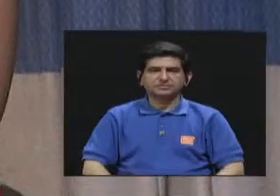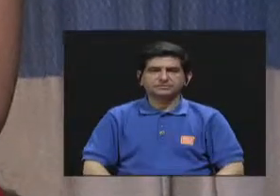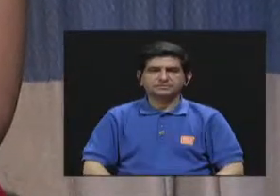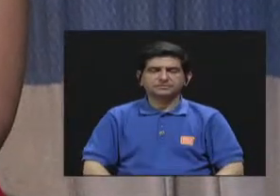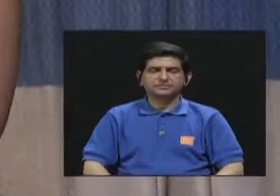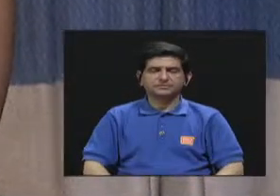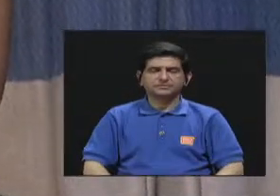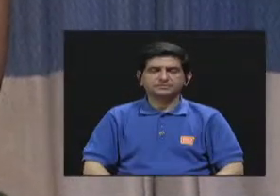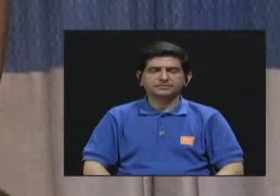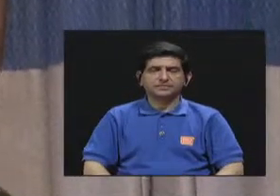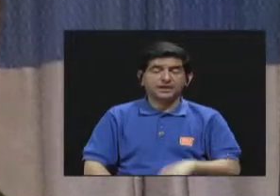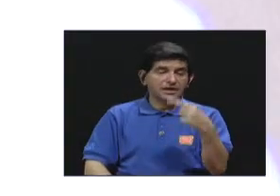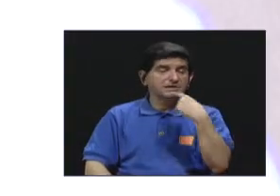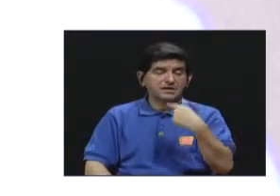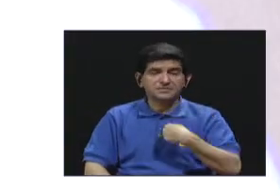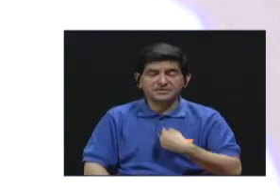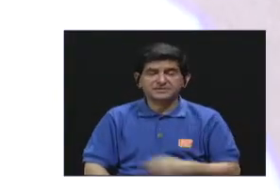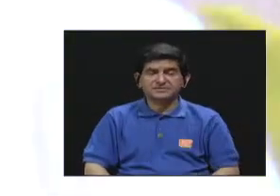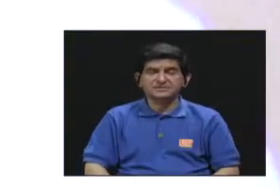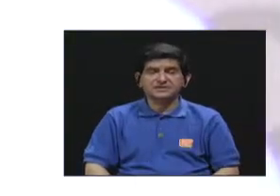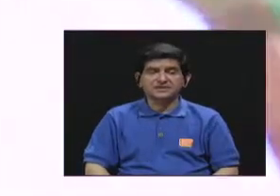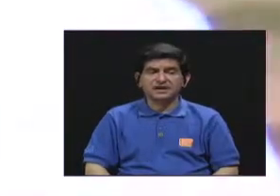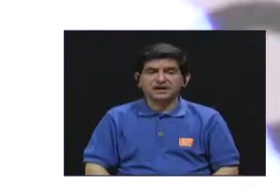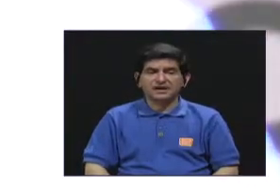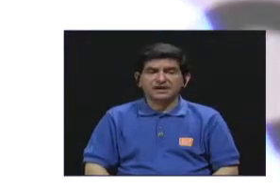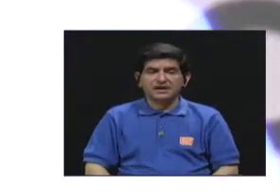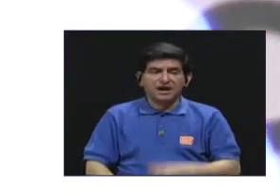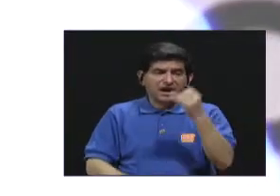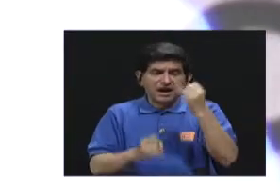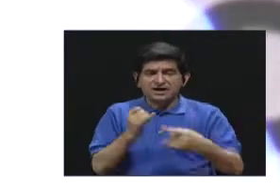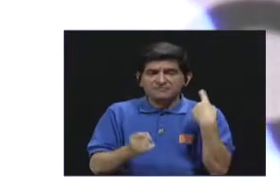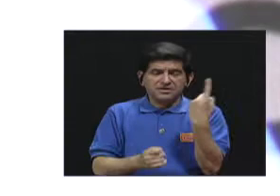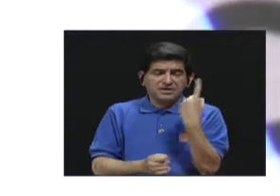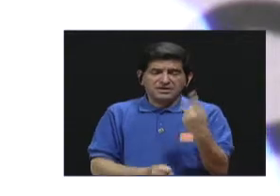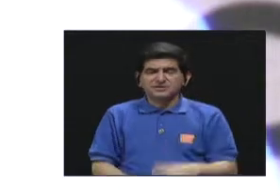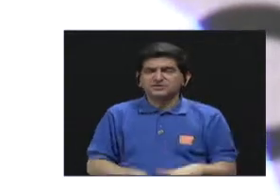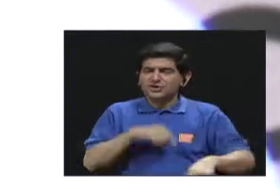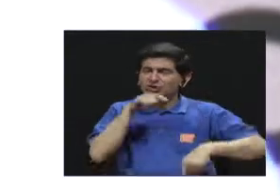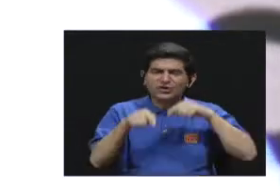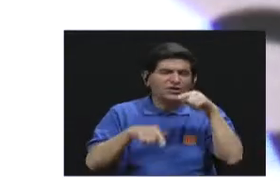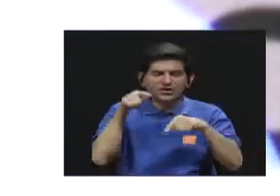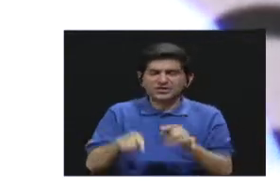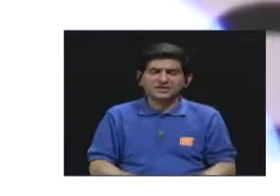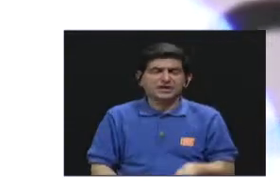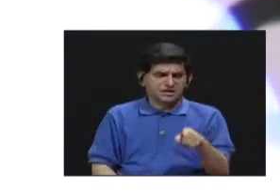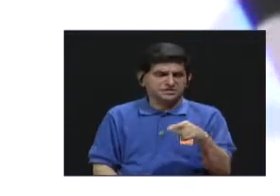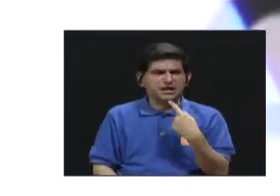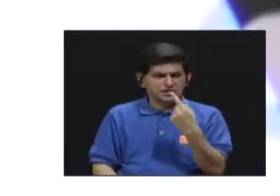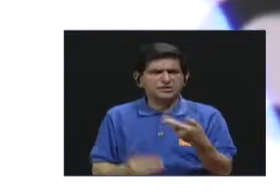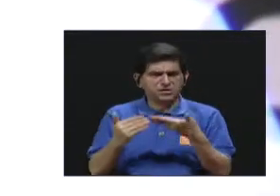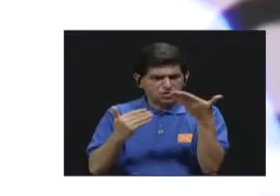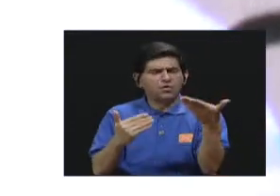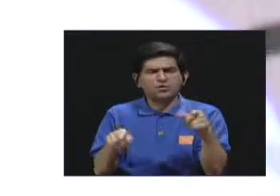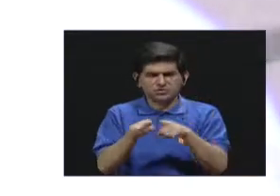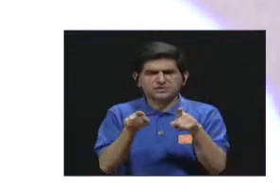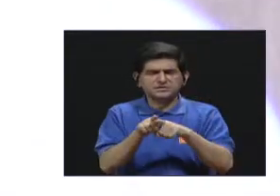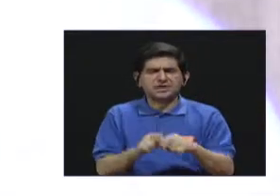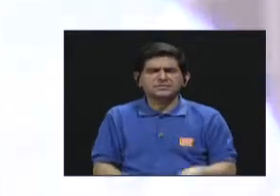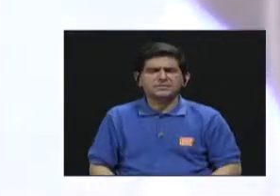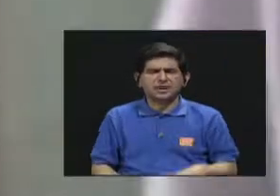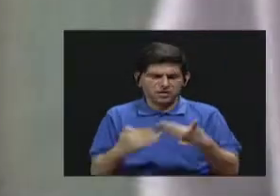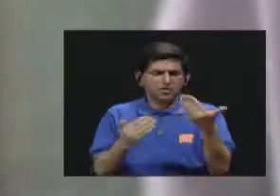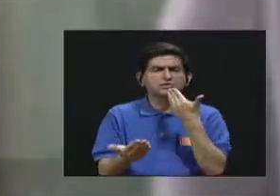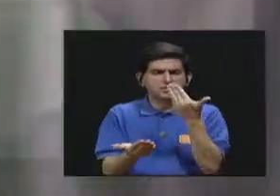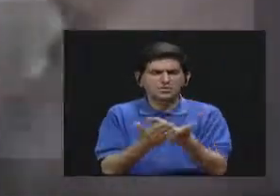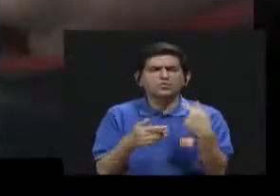Me contaba ella que en la nota finalmente nada más mencionaron las críticas y que ella hizo un señalamiento, una lista de cosas muy buenas